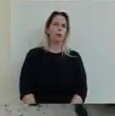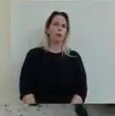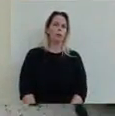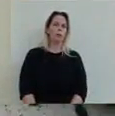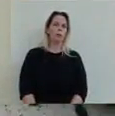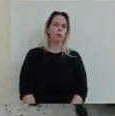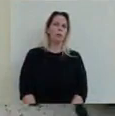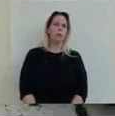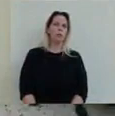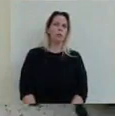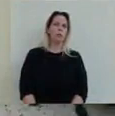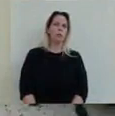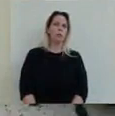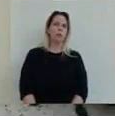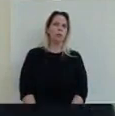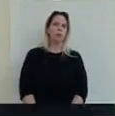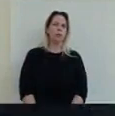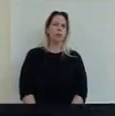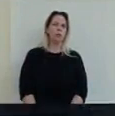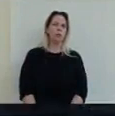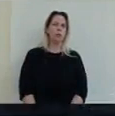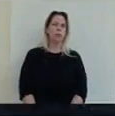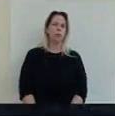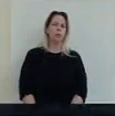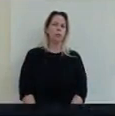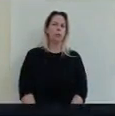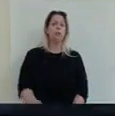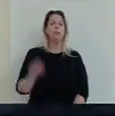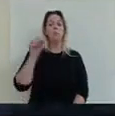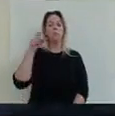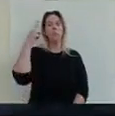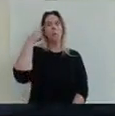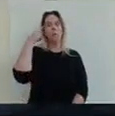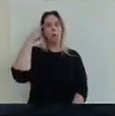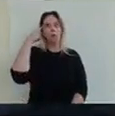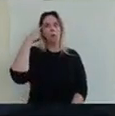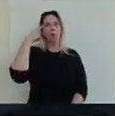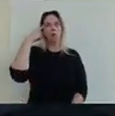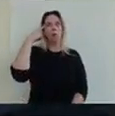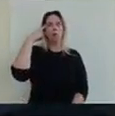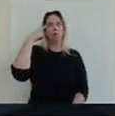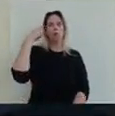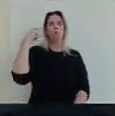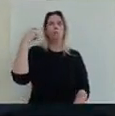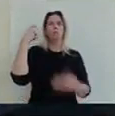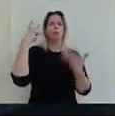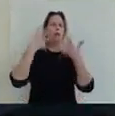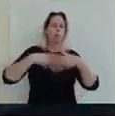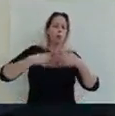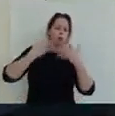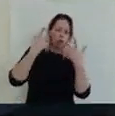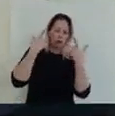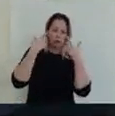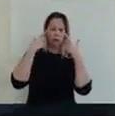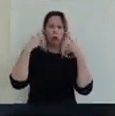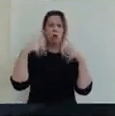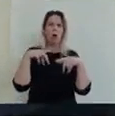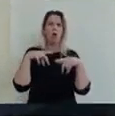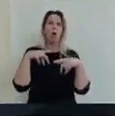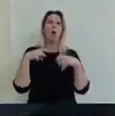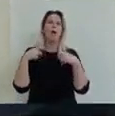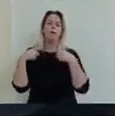considero que se confunden dos cuestiones. La planificación en lo que se va a realizar, los gastos la tiene que realizar